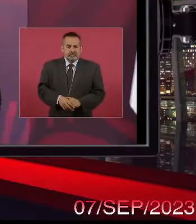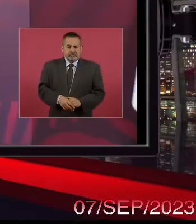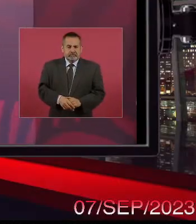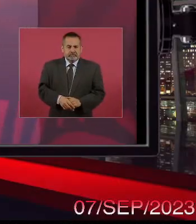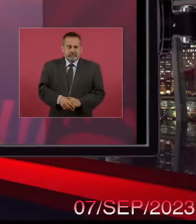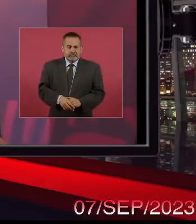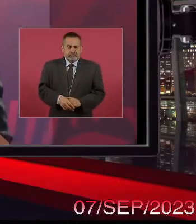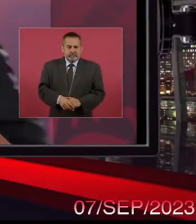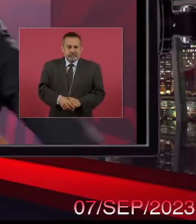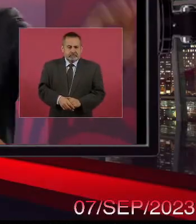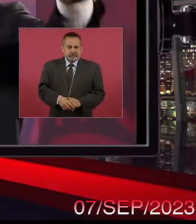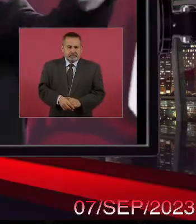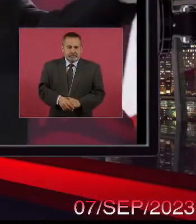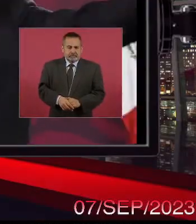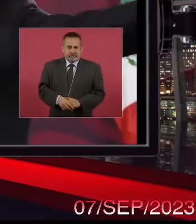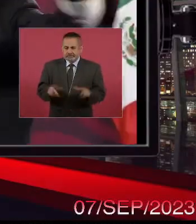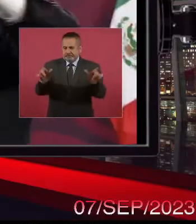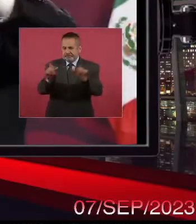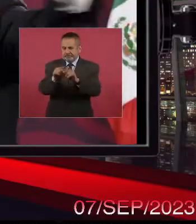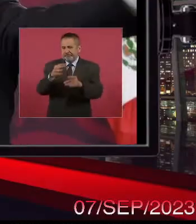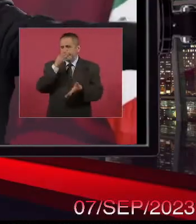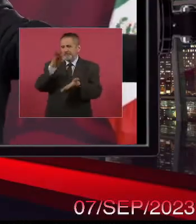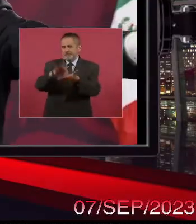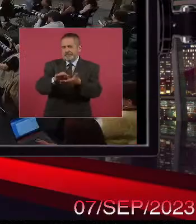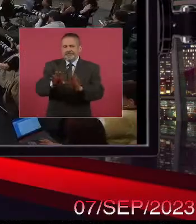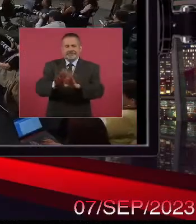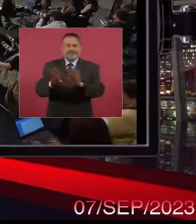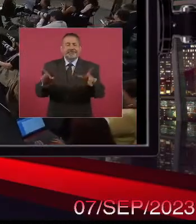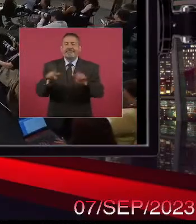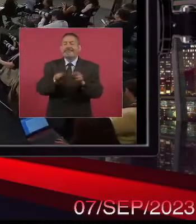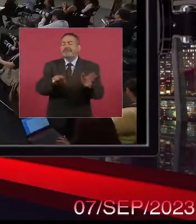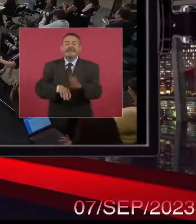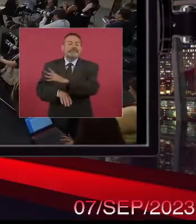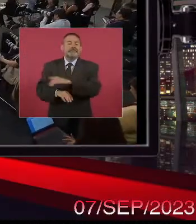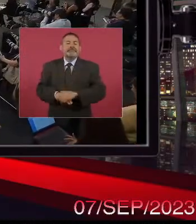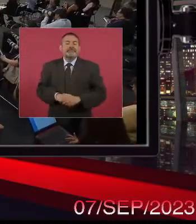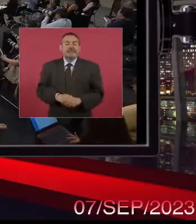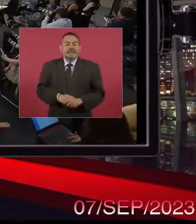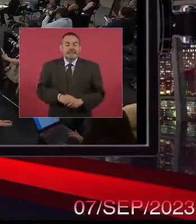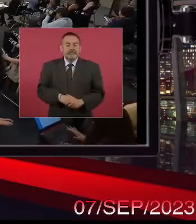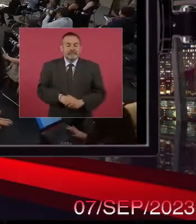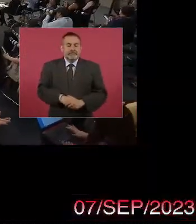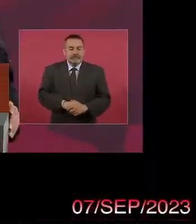A Xochitl. Bueno, ya, ya, no hablemos de eso.